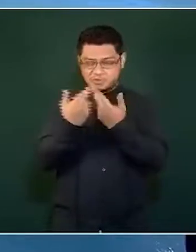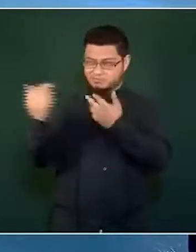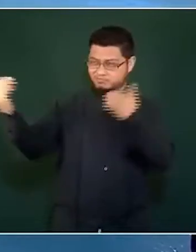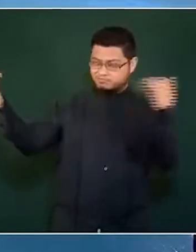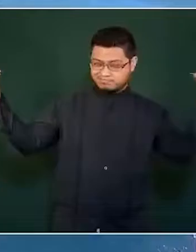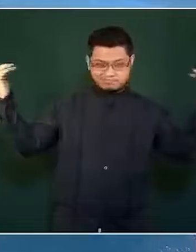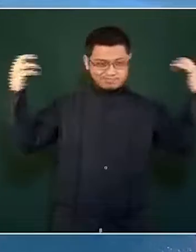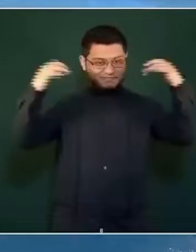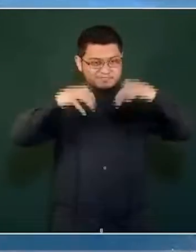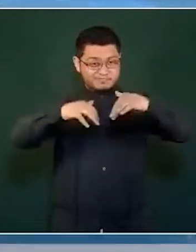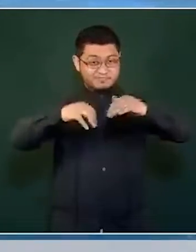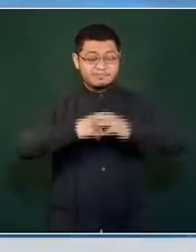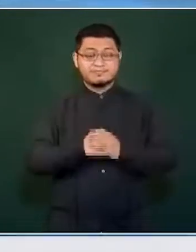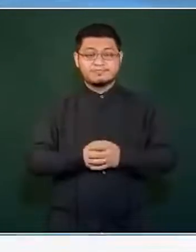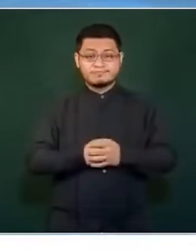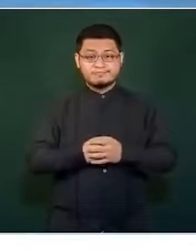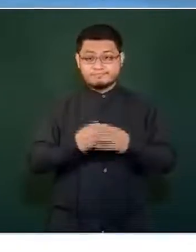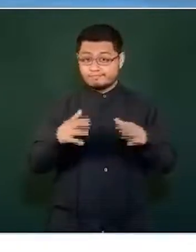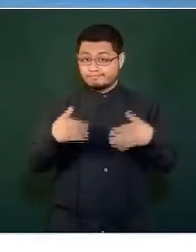desde